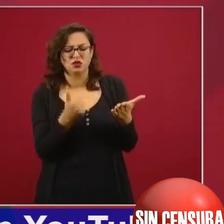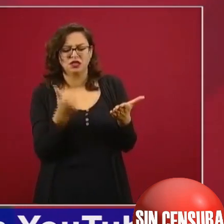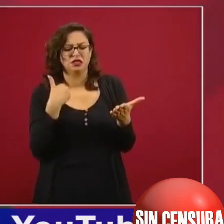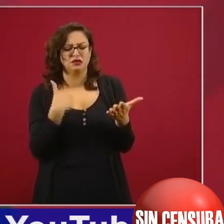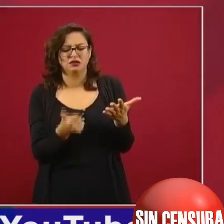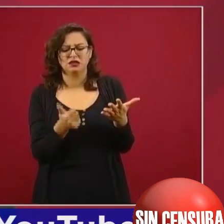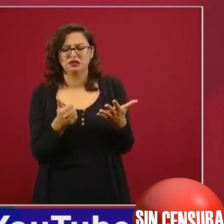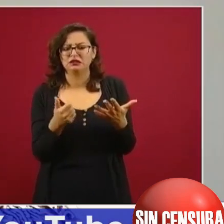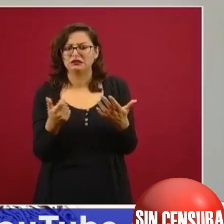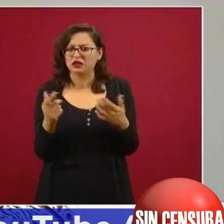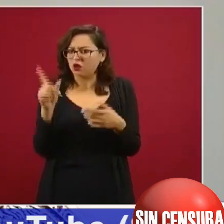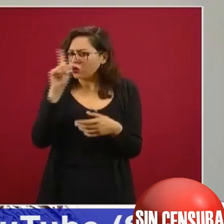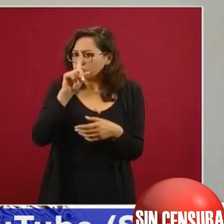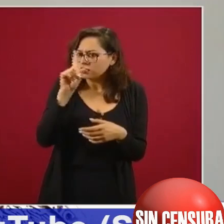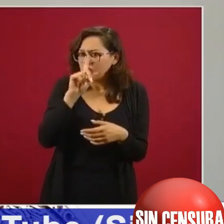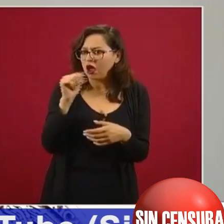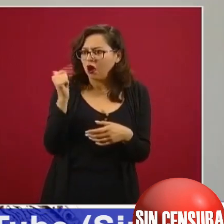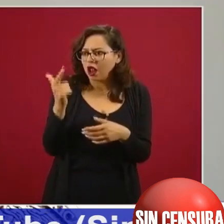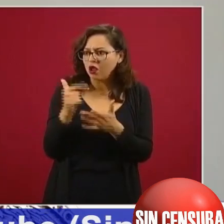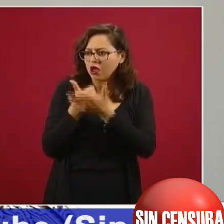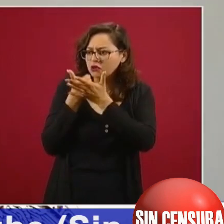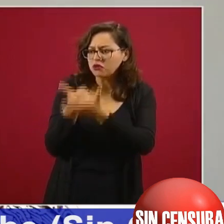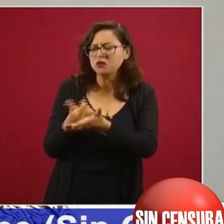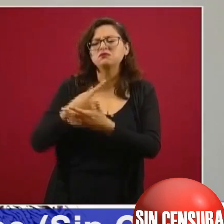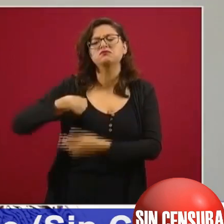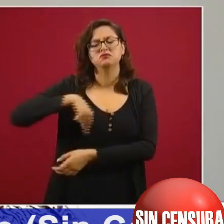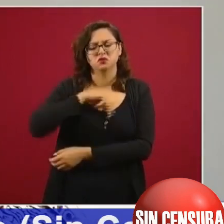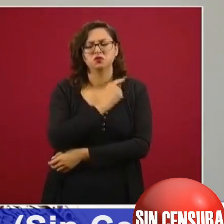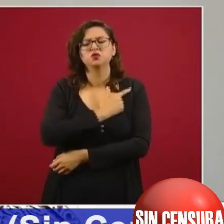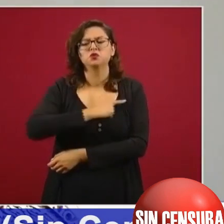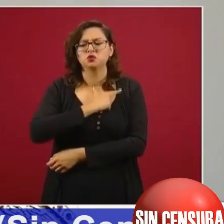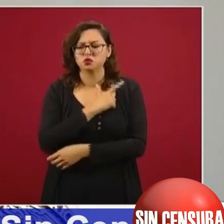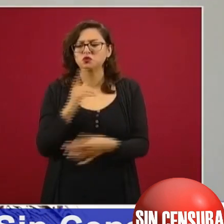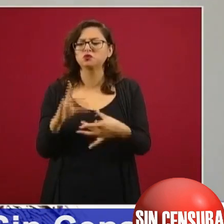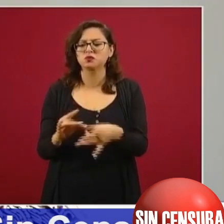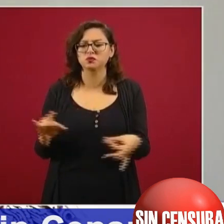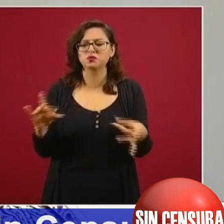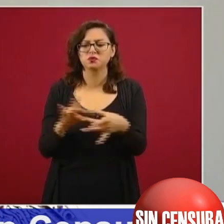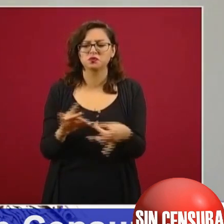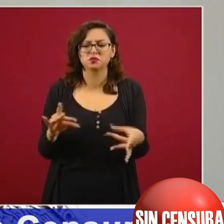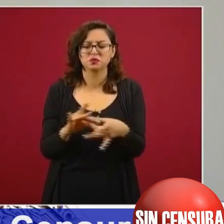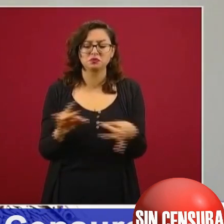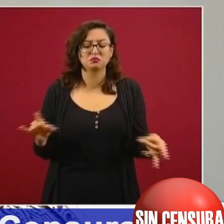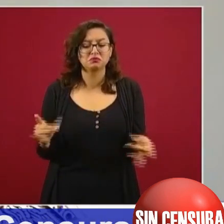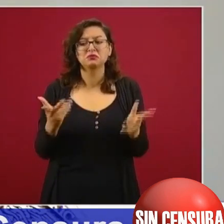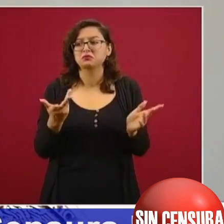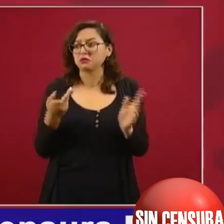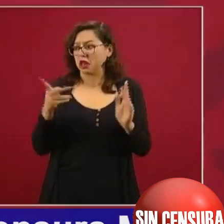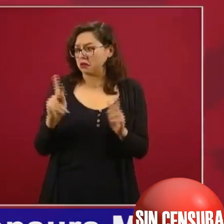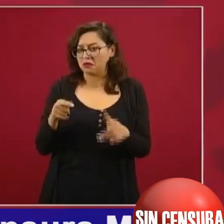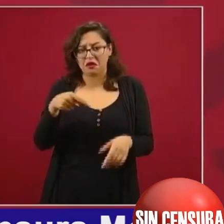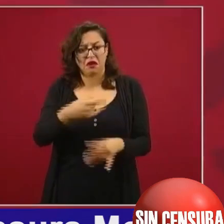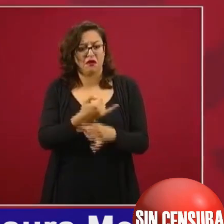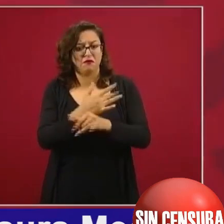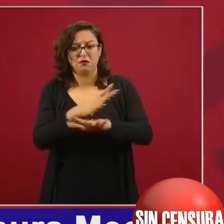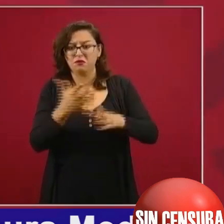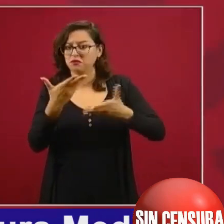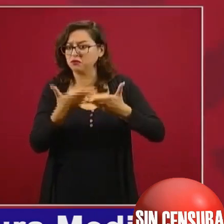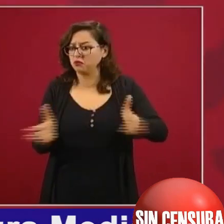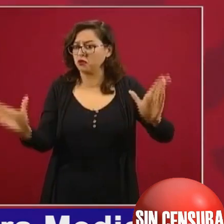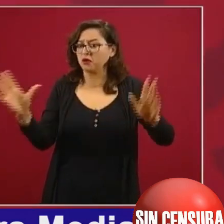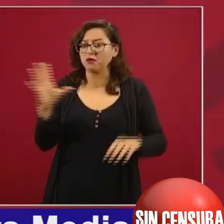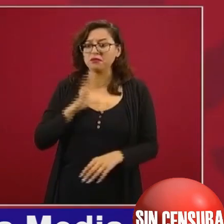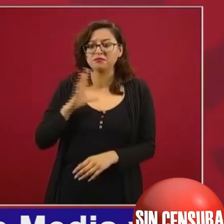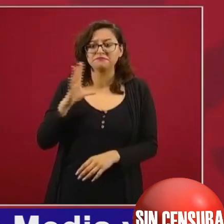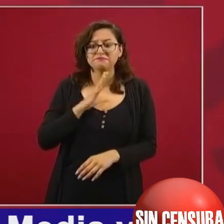medio de comunicación, con mucho gusto podríamos explicar cómo hacerlo. Pero si no, ahí está la información y sabemos